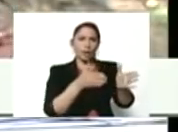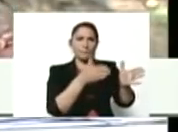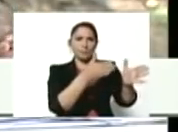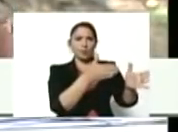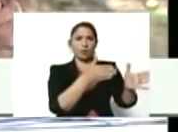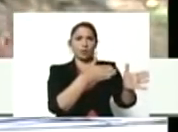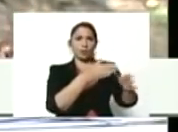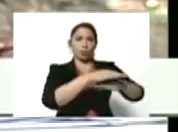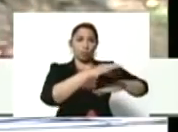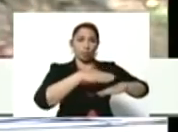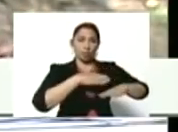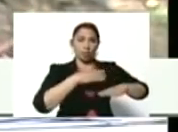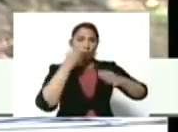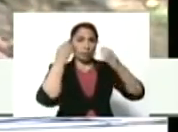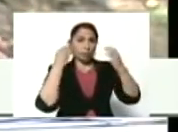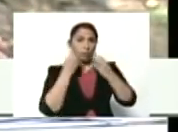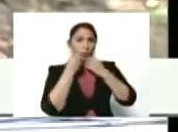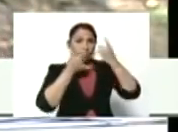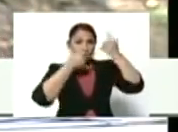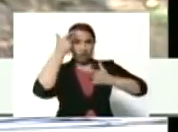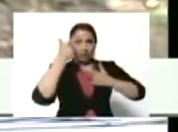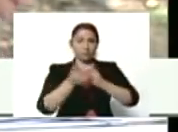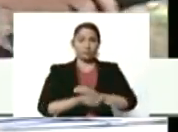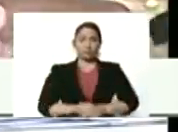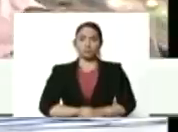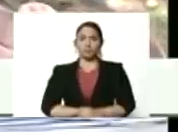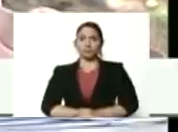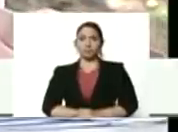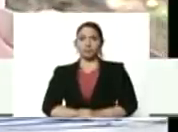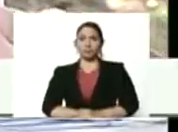nos dejaron el comandante Fidel Castro y el comandante Hugo Chávez.